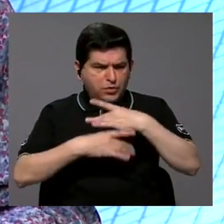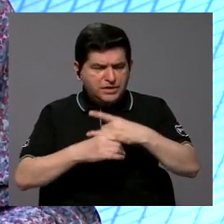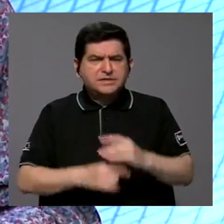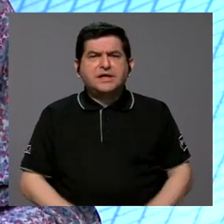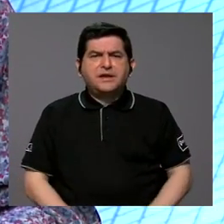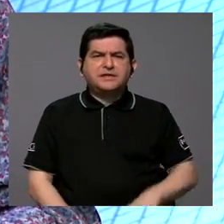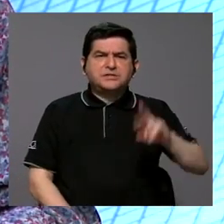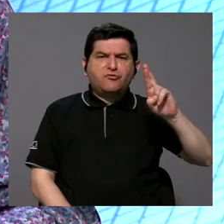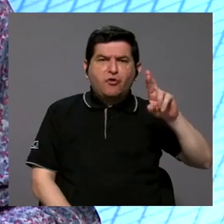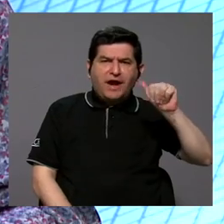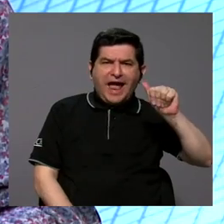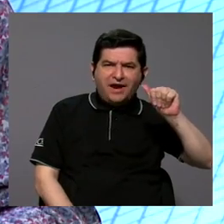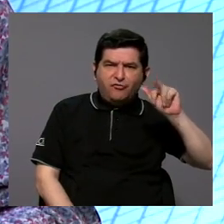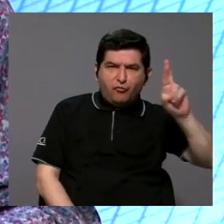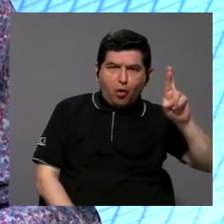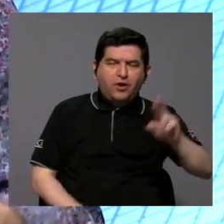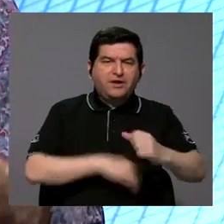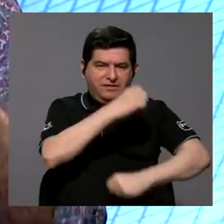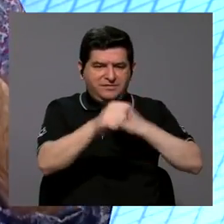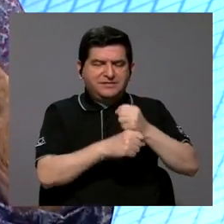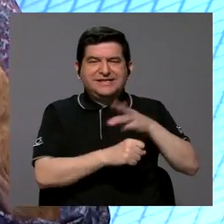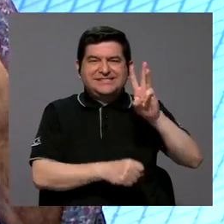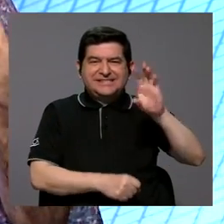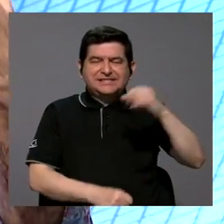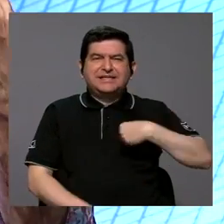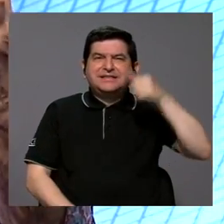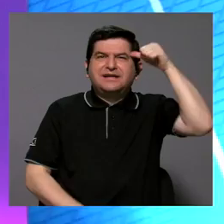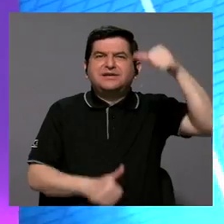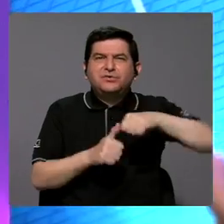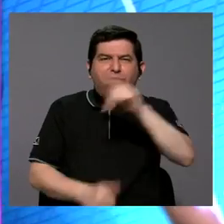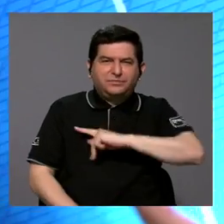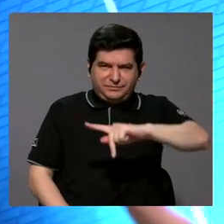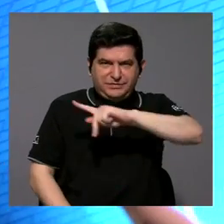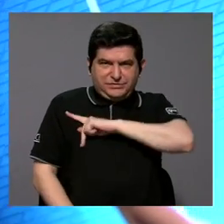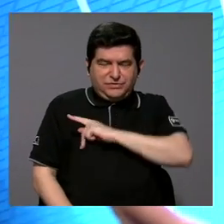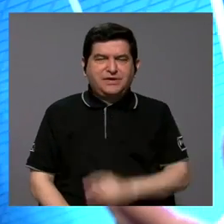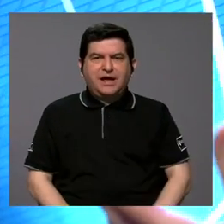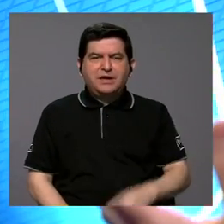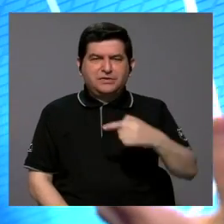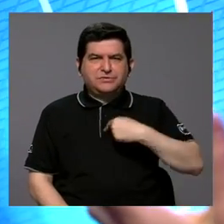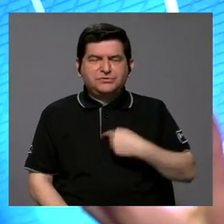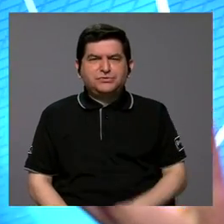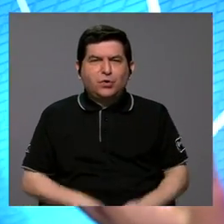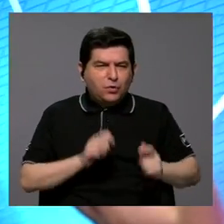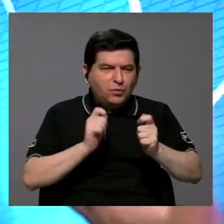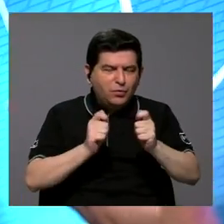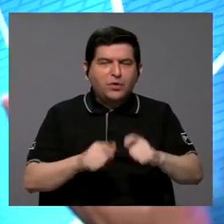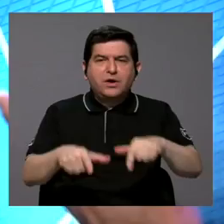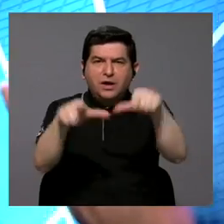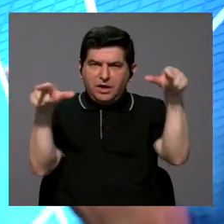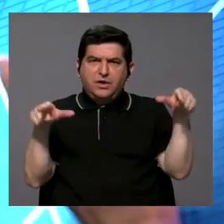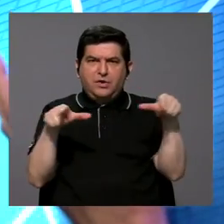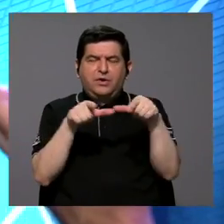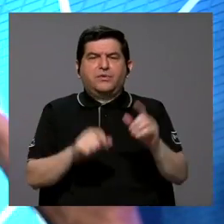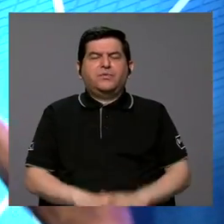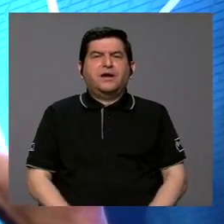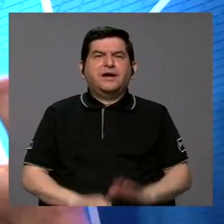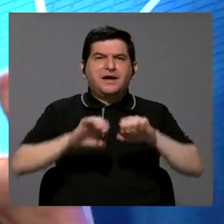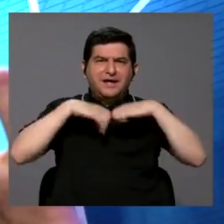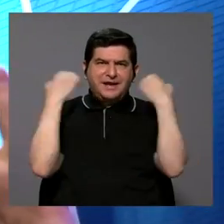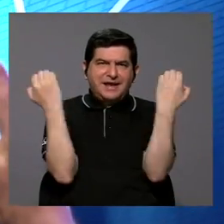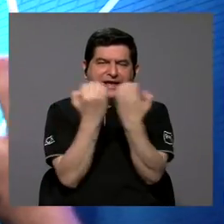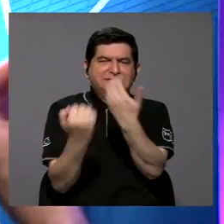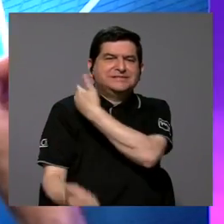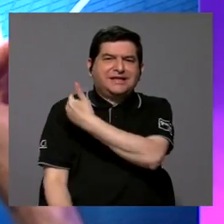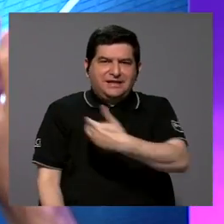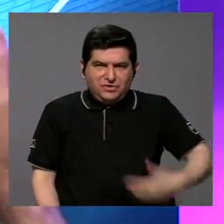ámbito del rock and roll en los 60s. Yo me acuerdo personalmente tocar en lugares como el Estadio de